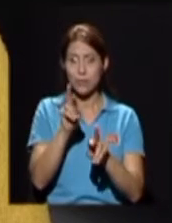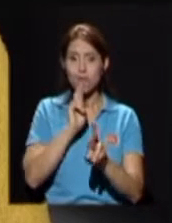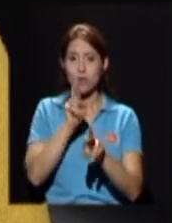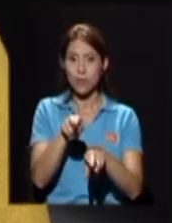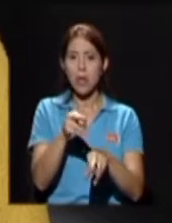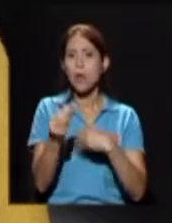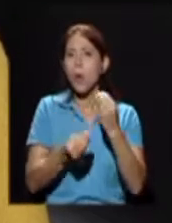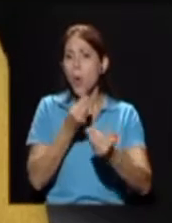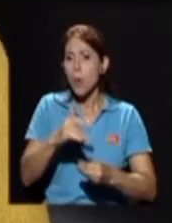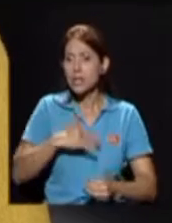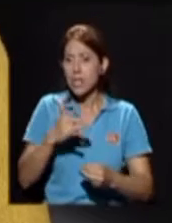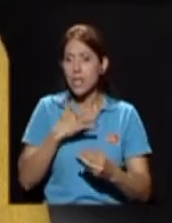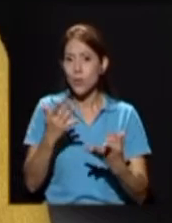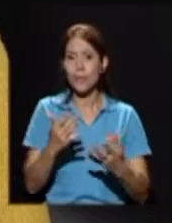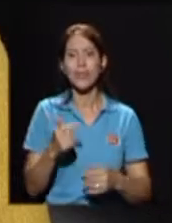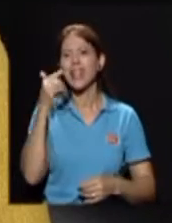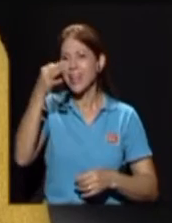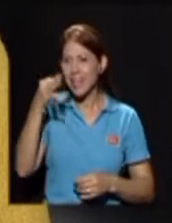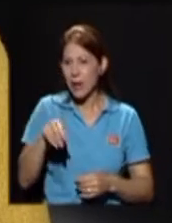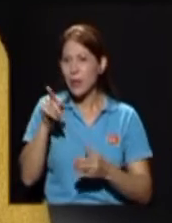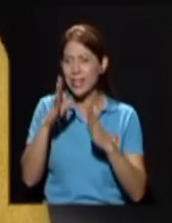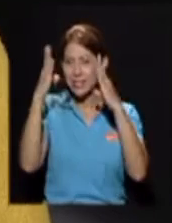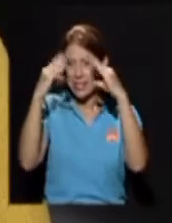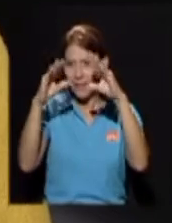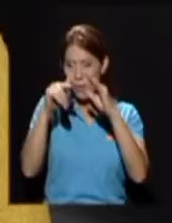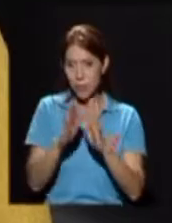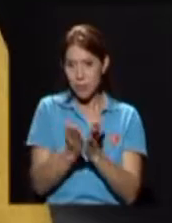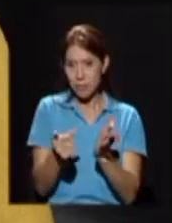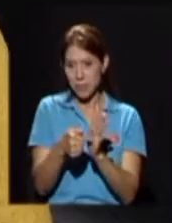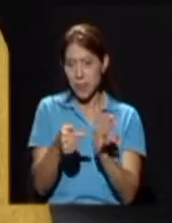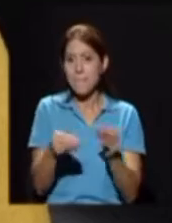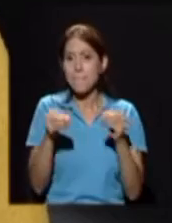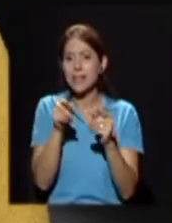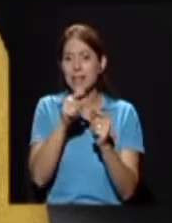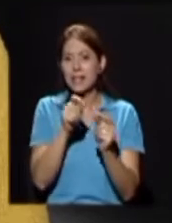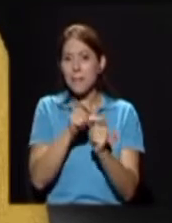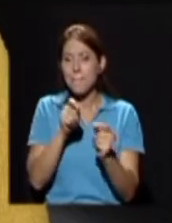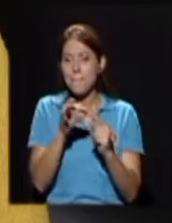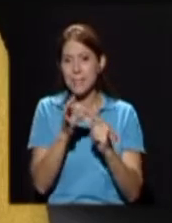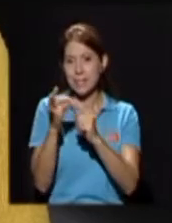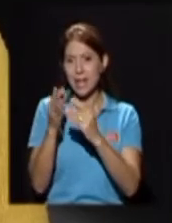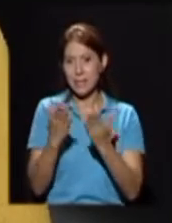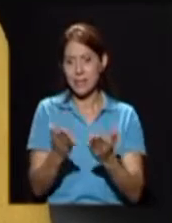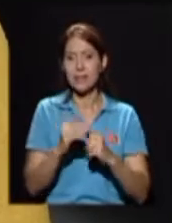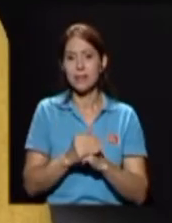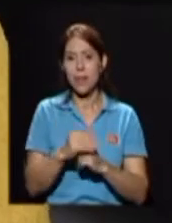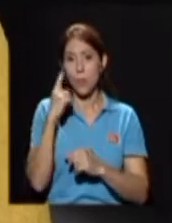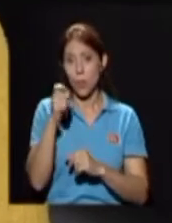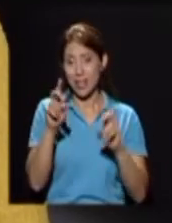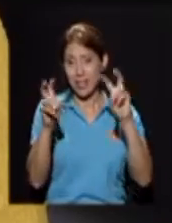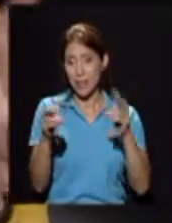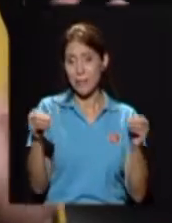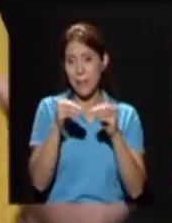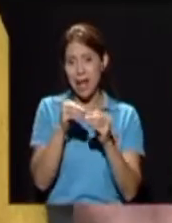de este informe ha sido más especializada, porque ciertamente son temas más especializados, o sea,